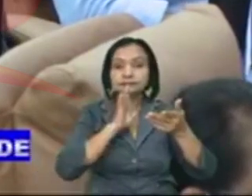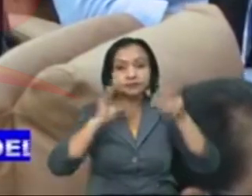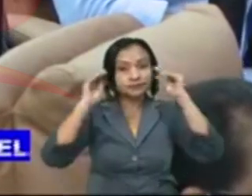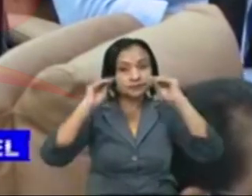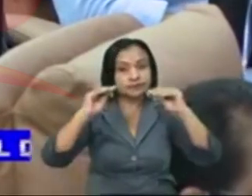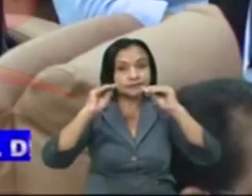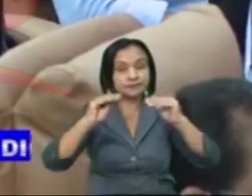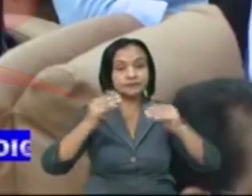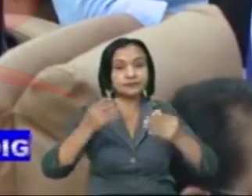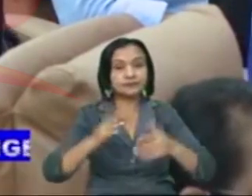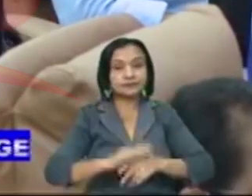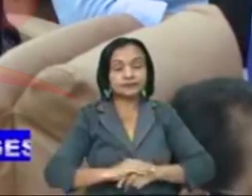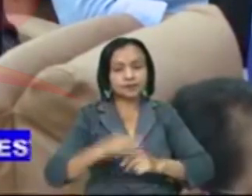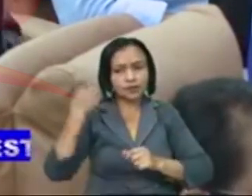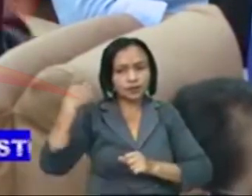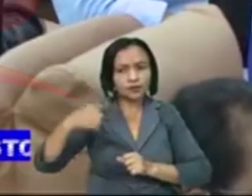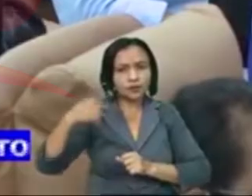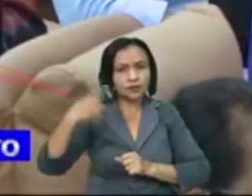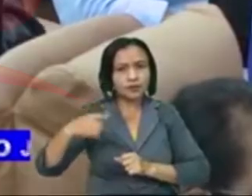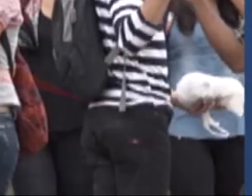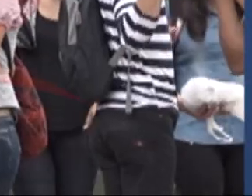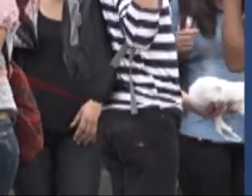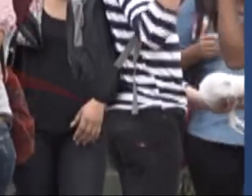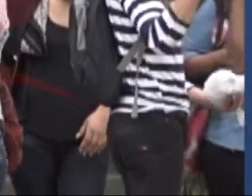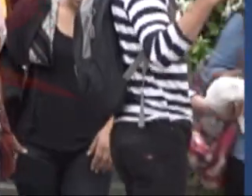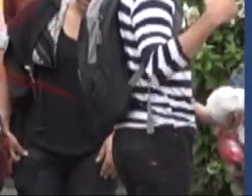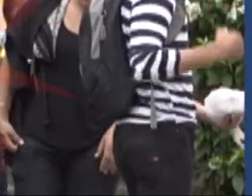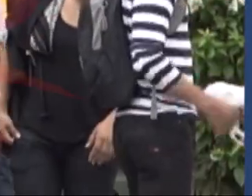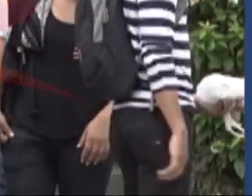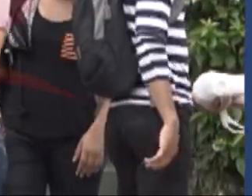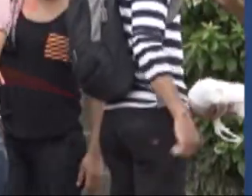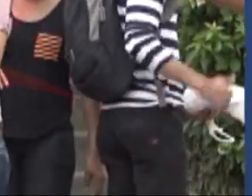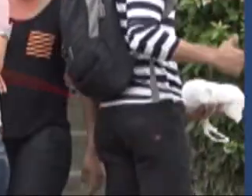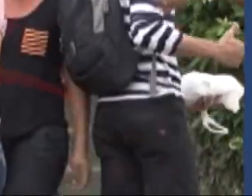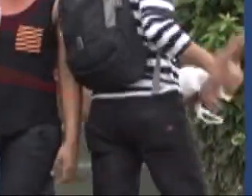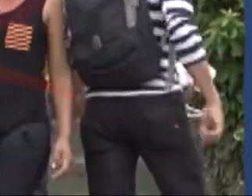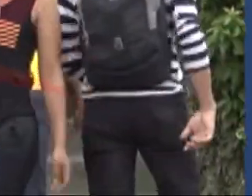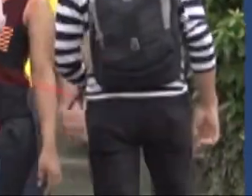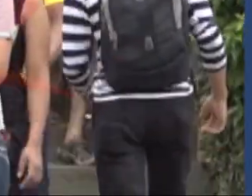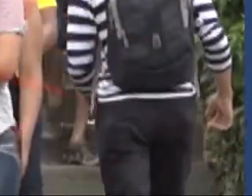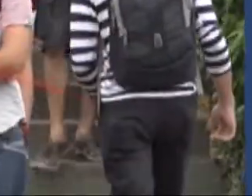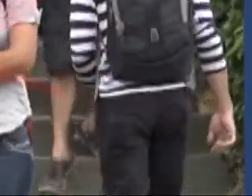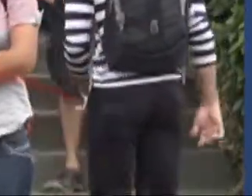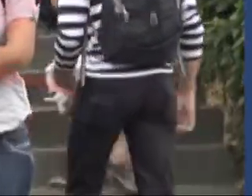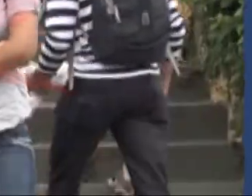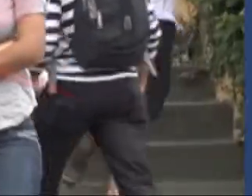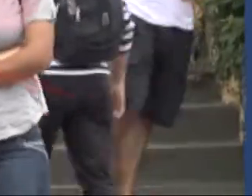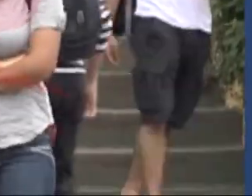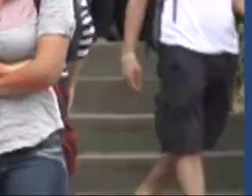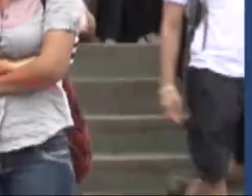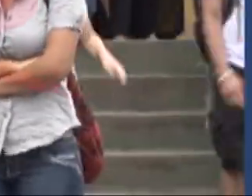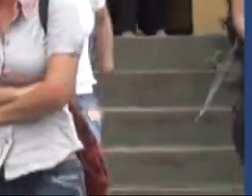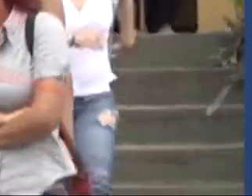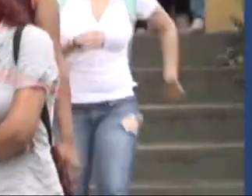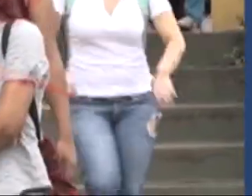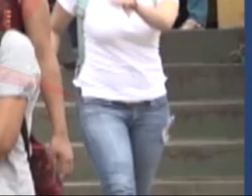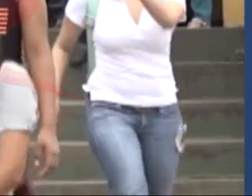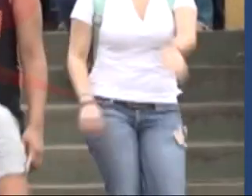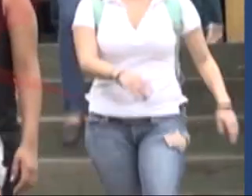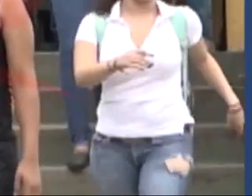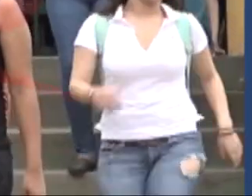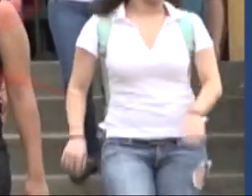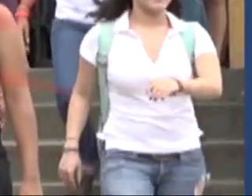Cierto. Pero una cosa es lo que escribís en un papel y otra cosa es lo que garantizás